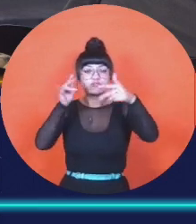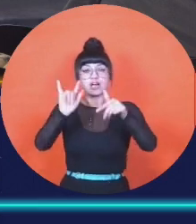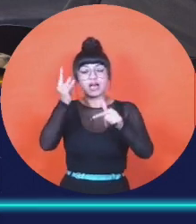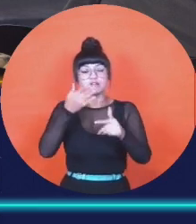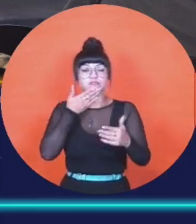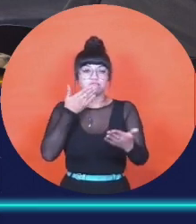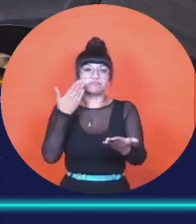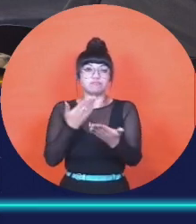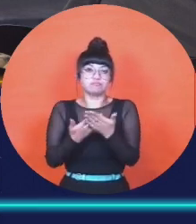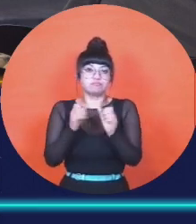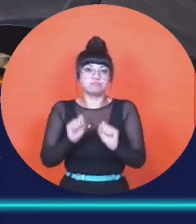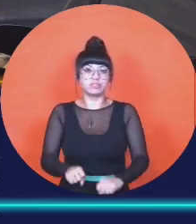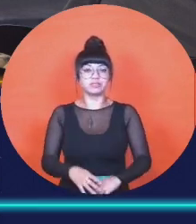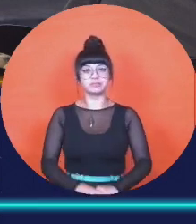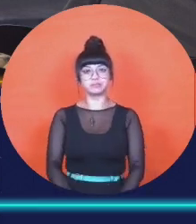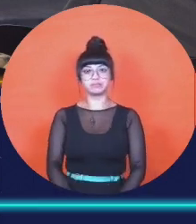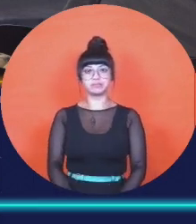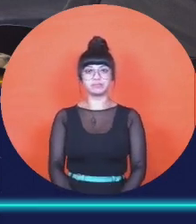Gracias.